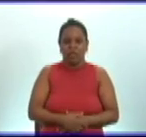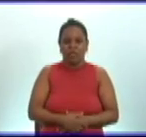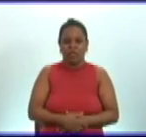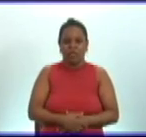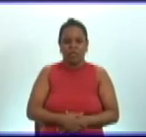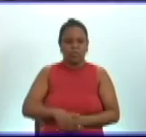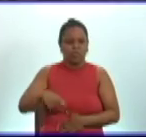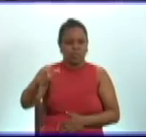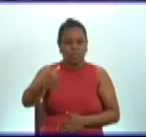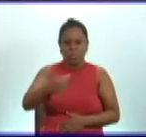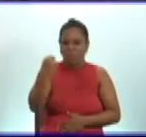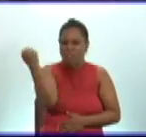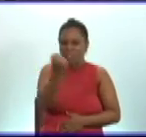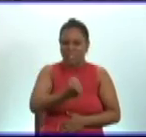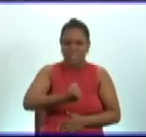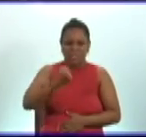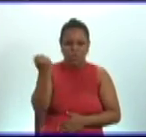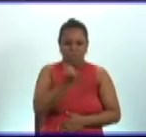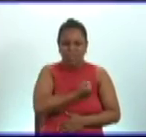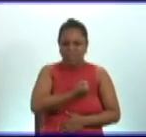¡Asesino!